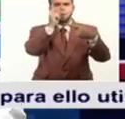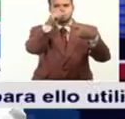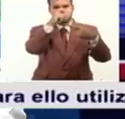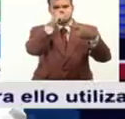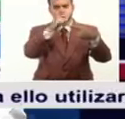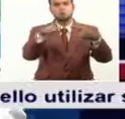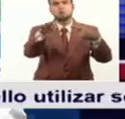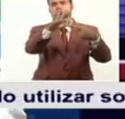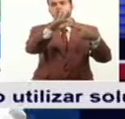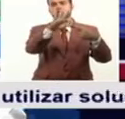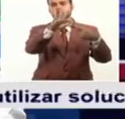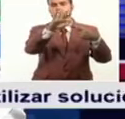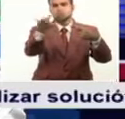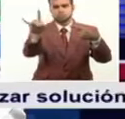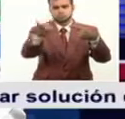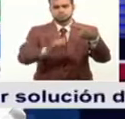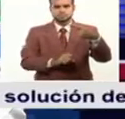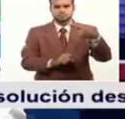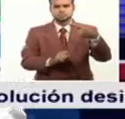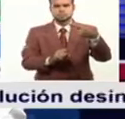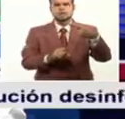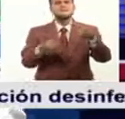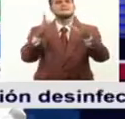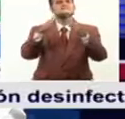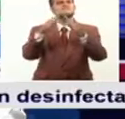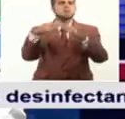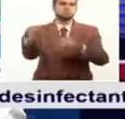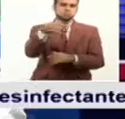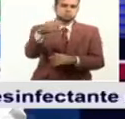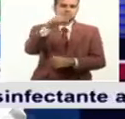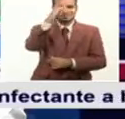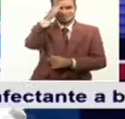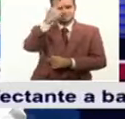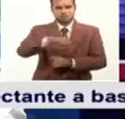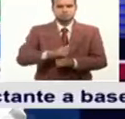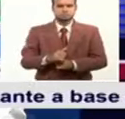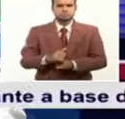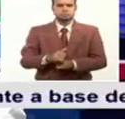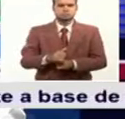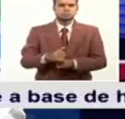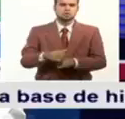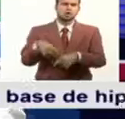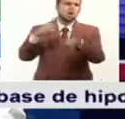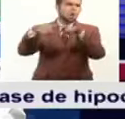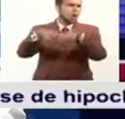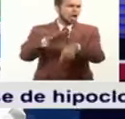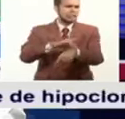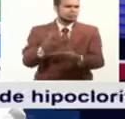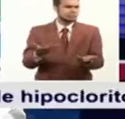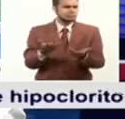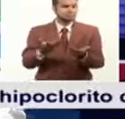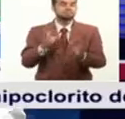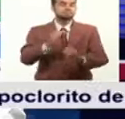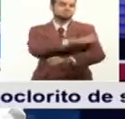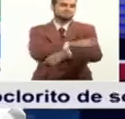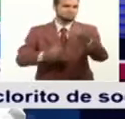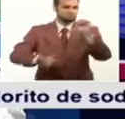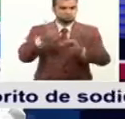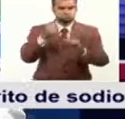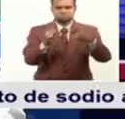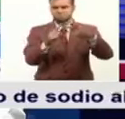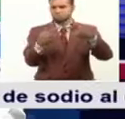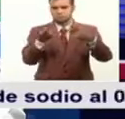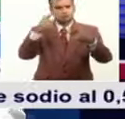La Risa, con antecedentes de hipertensión arterial, enfermedad